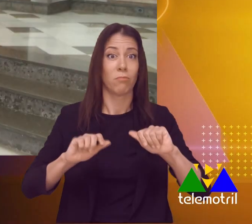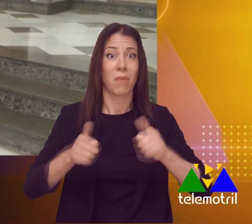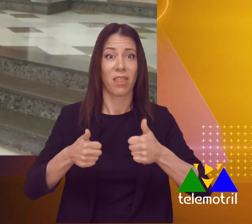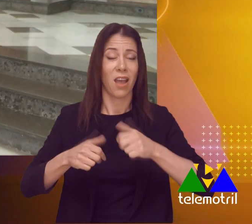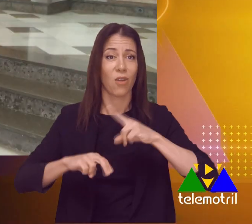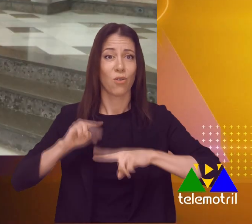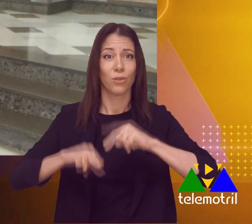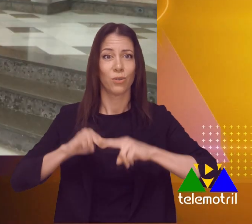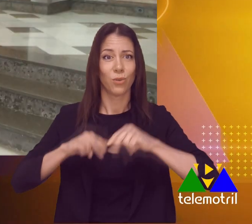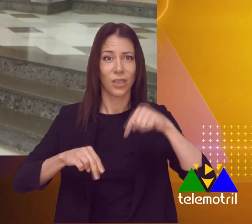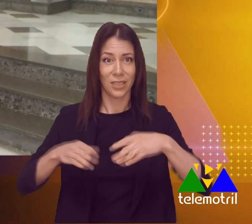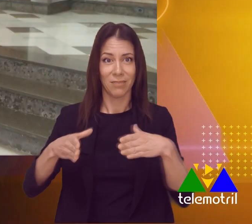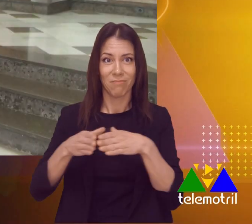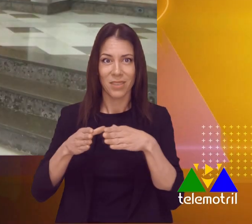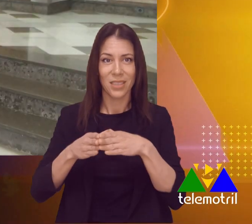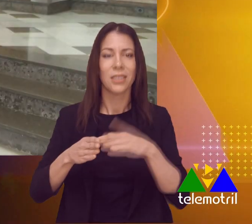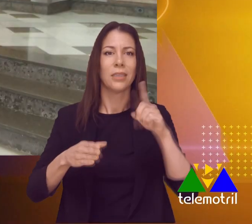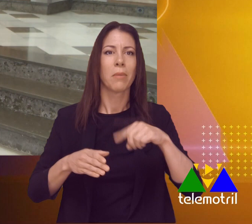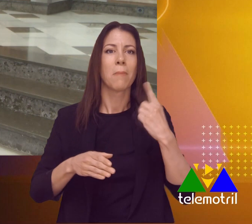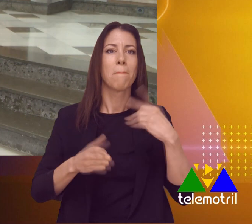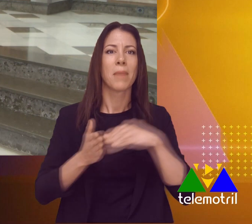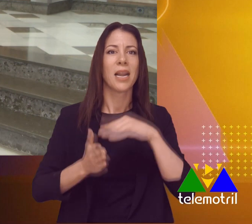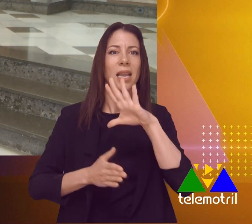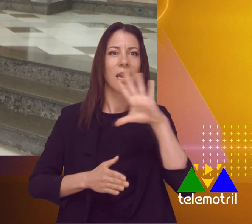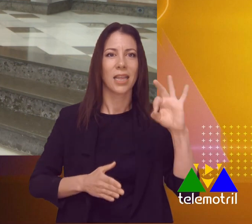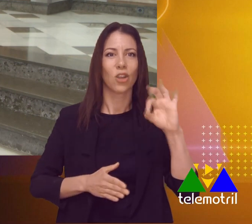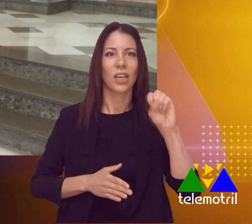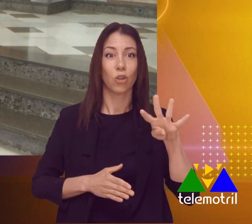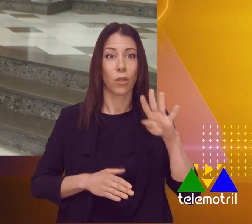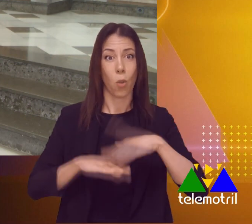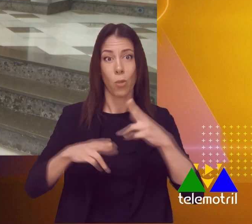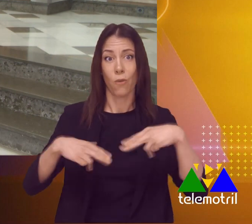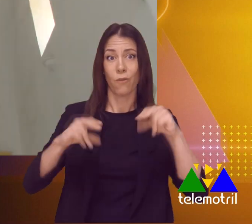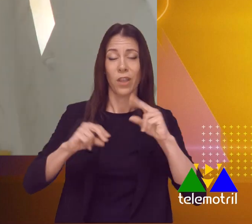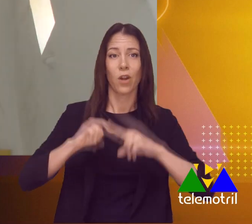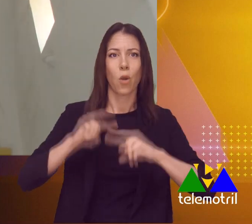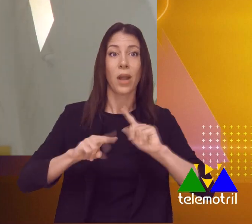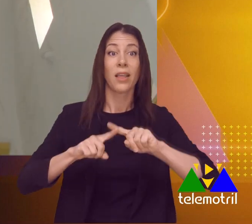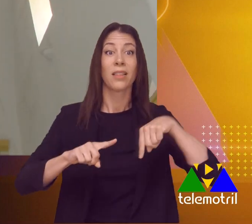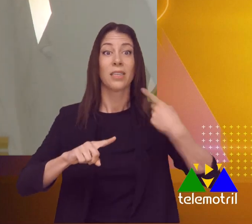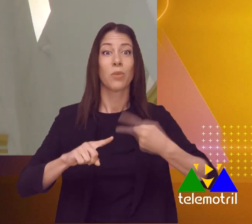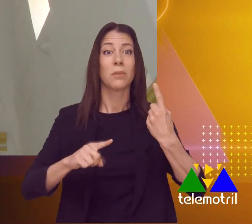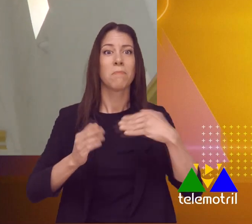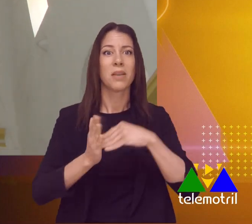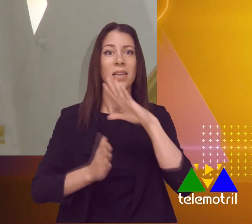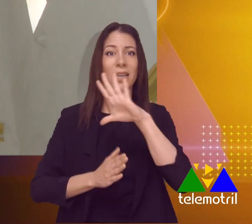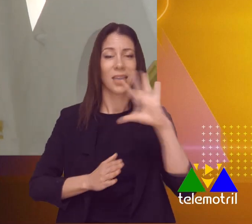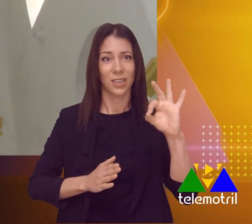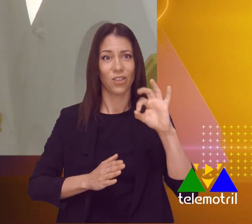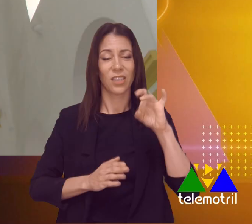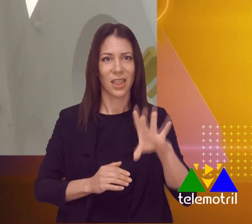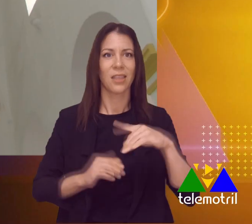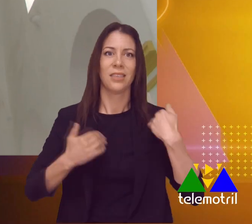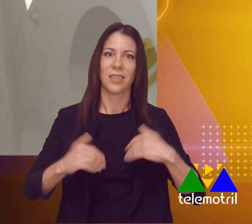construir concretamente este templo, 1514 cuando se finalizan las obras y por fin en 1515 es cuando se pone